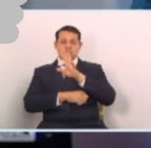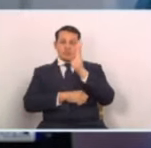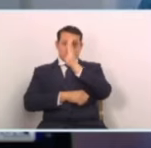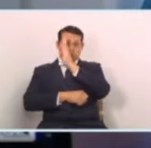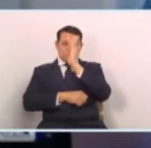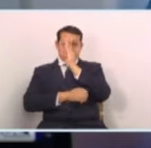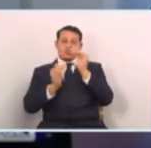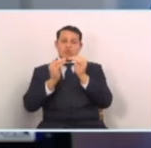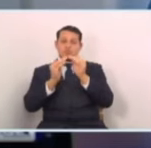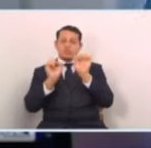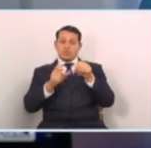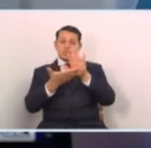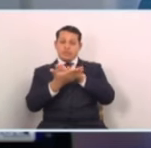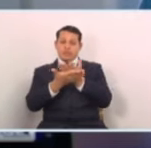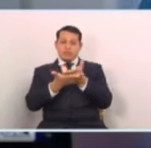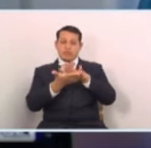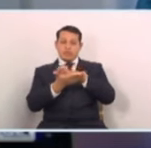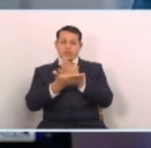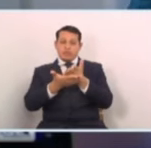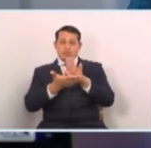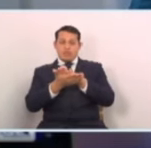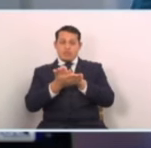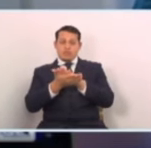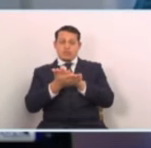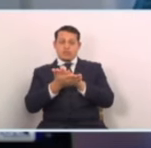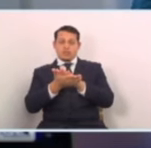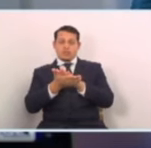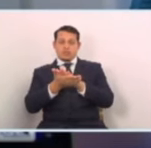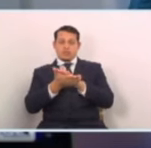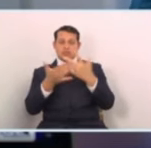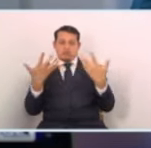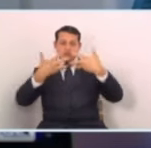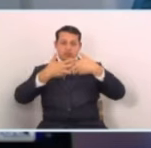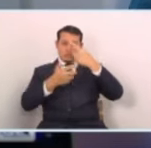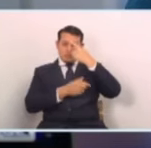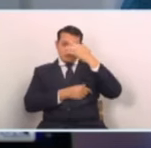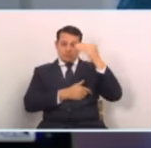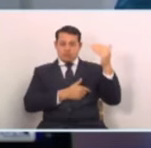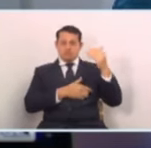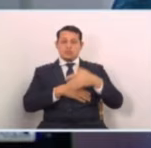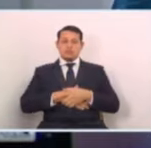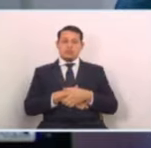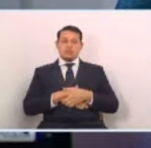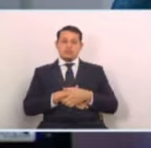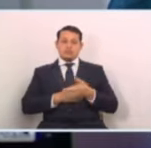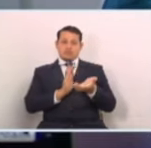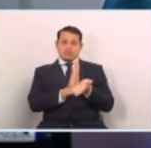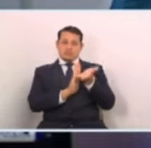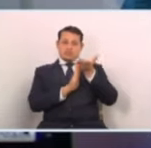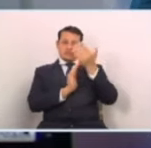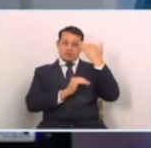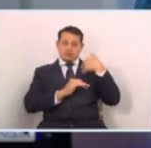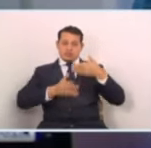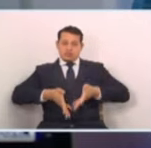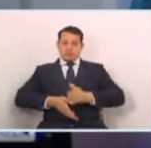coherencia también y para poder participar de una adecuada política para el desarrollo